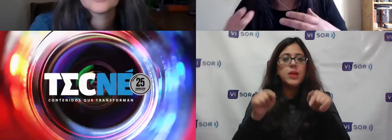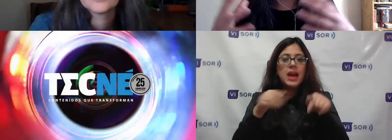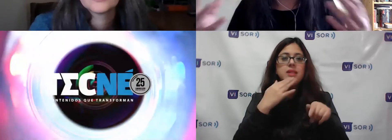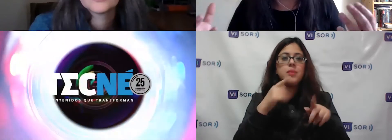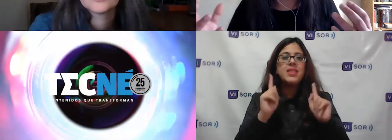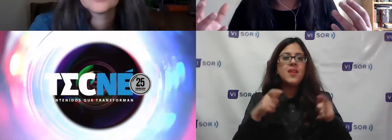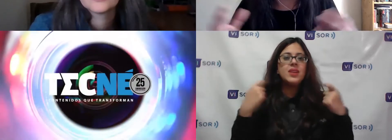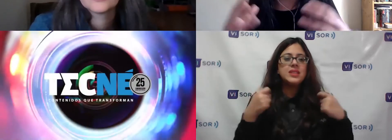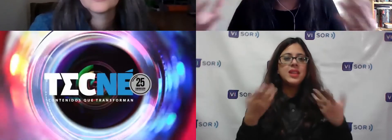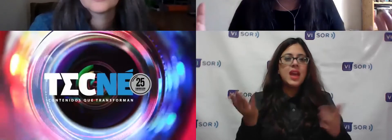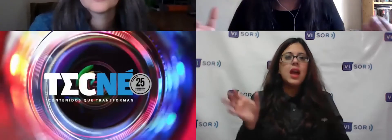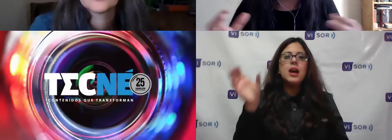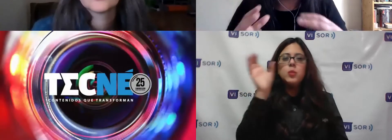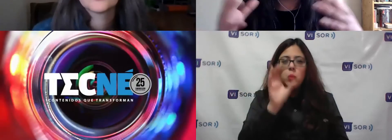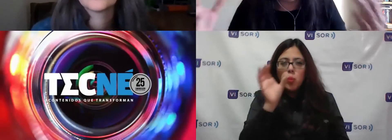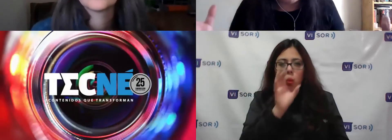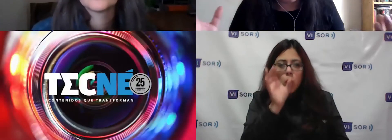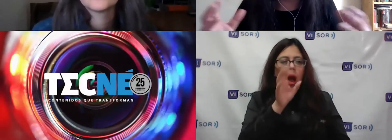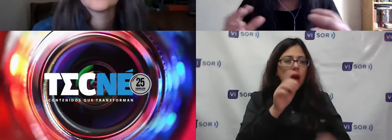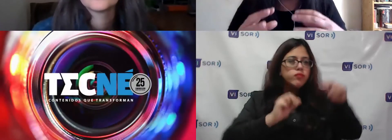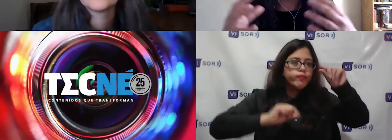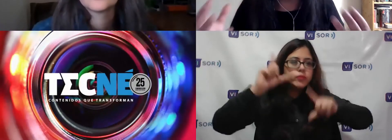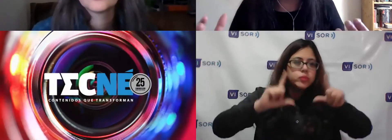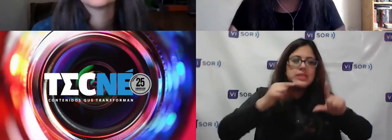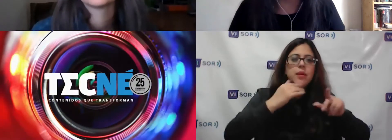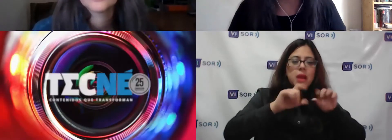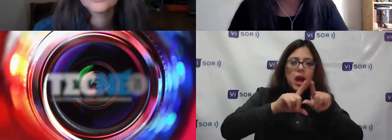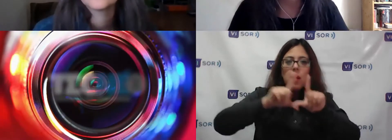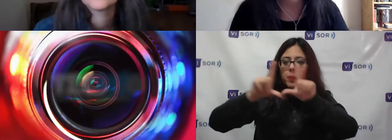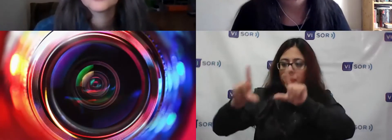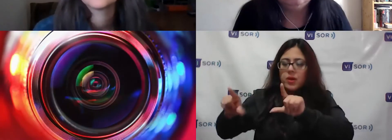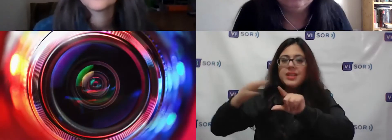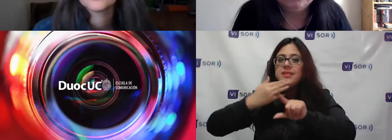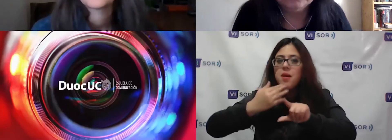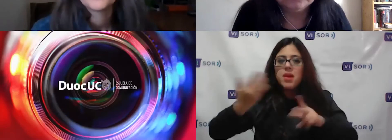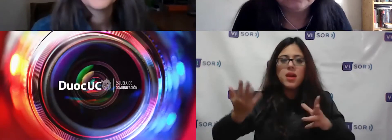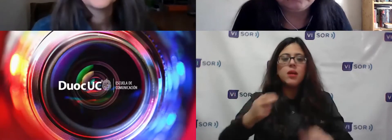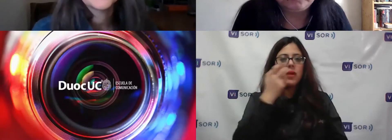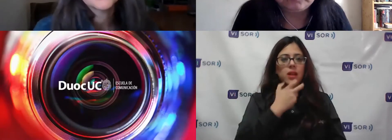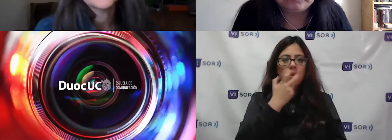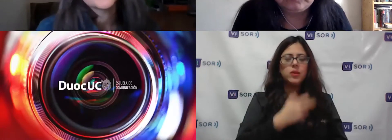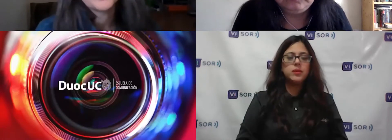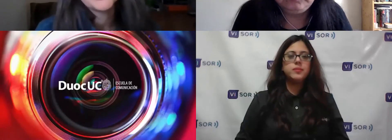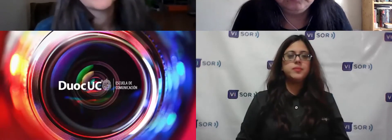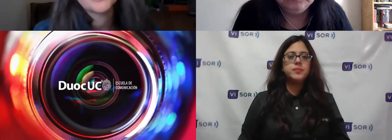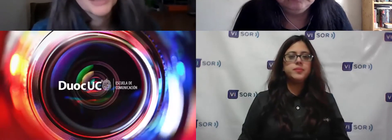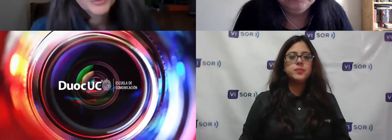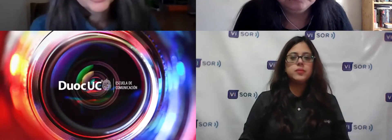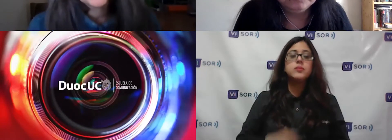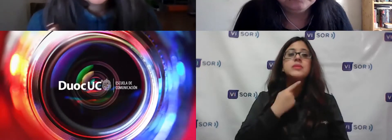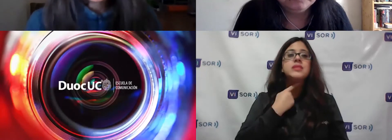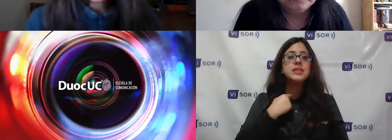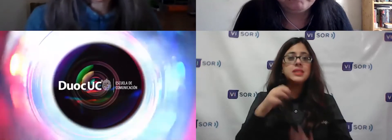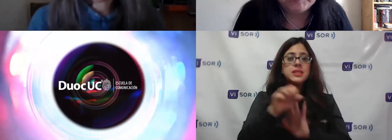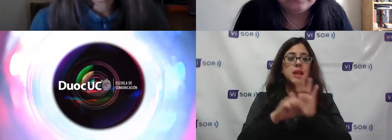explorar la expresividad el fuera de cuadro el lenguaje no bueno interesante de tus películas también a